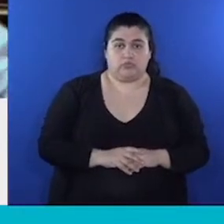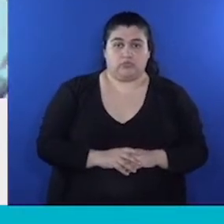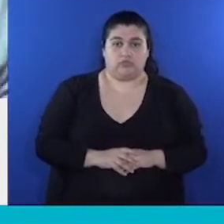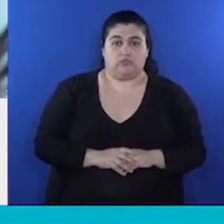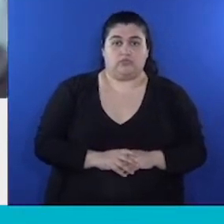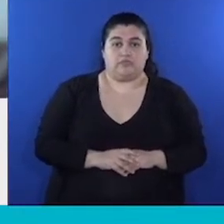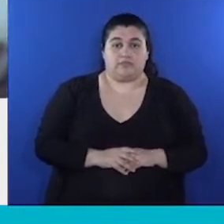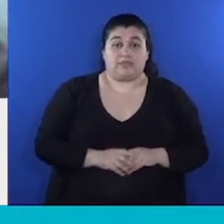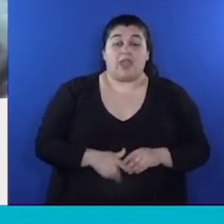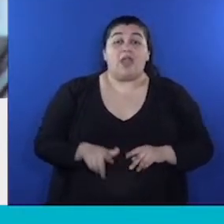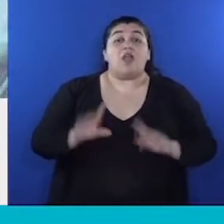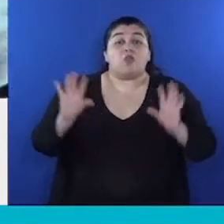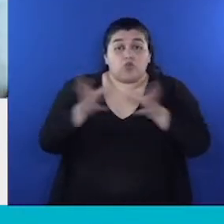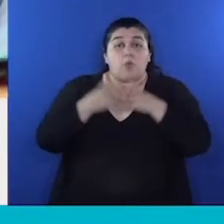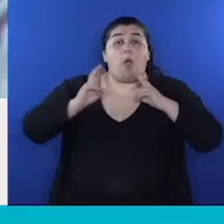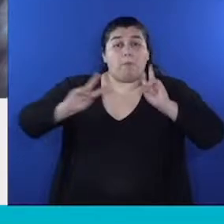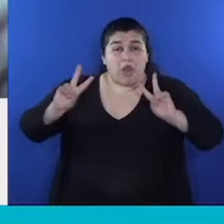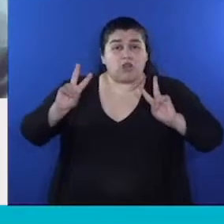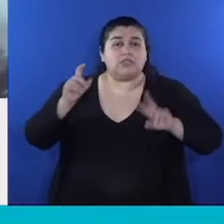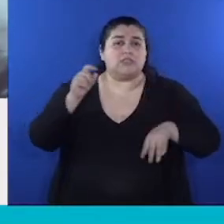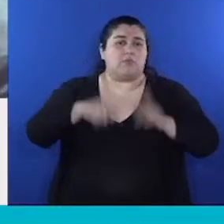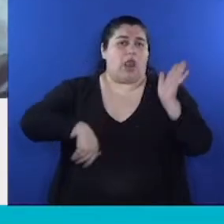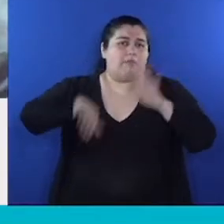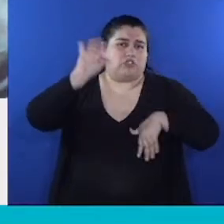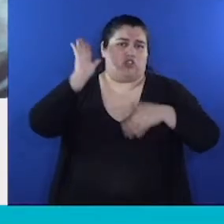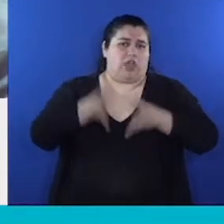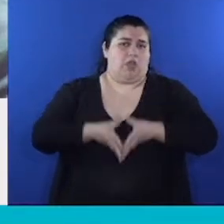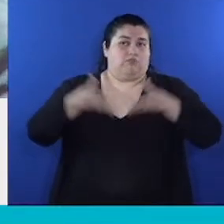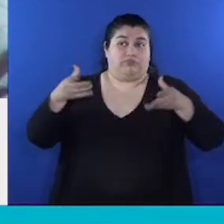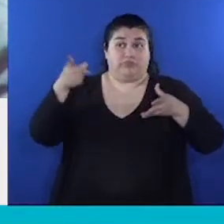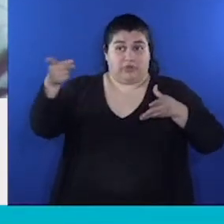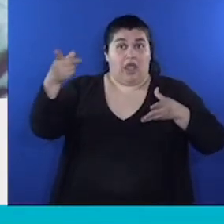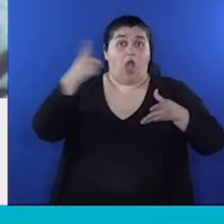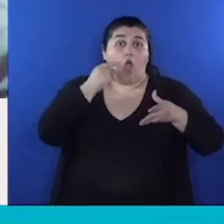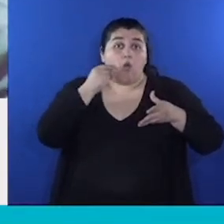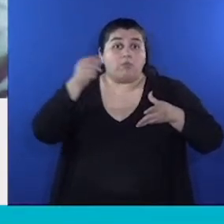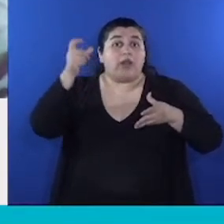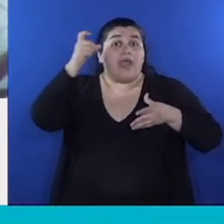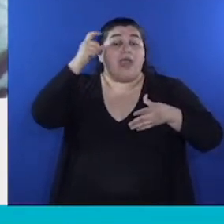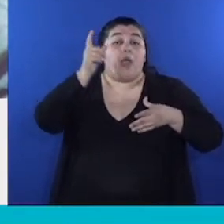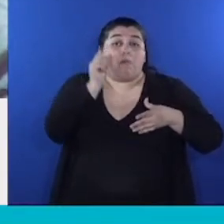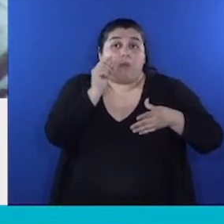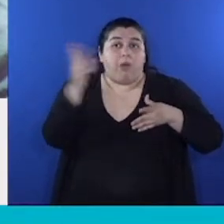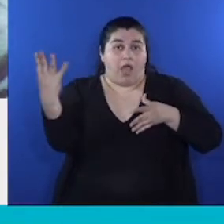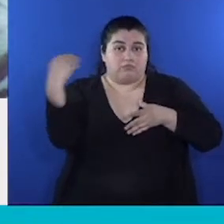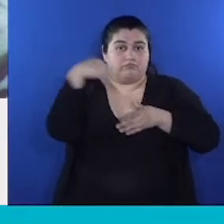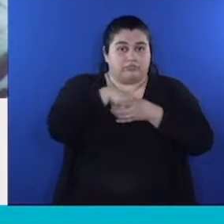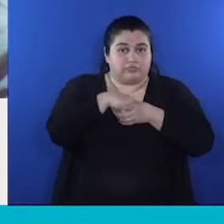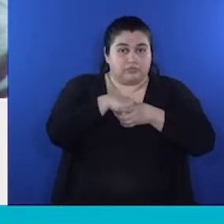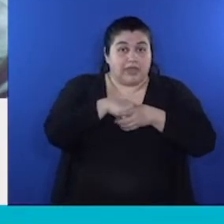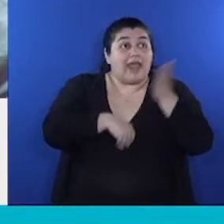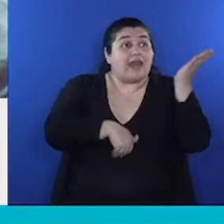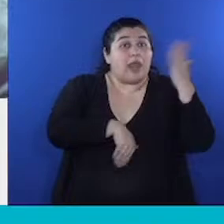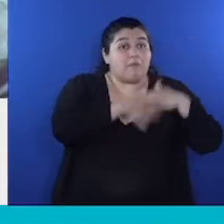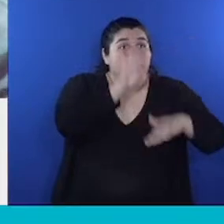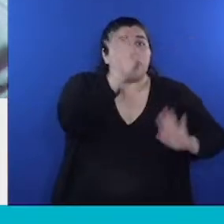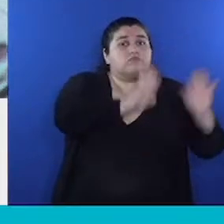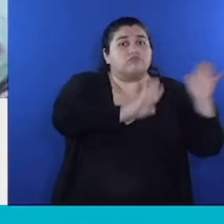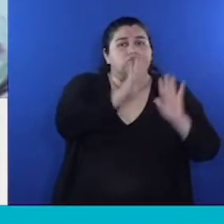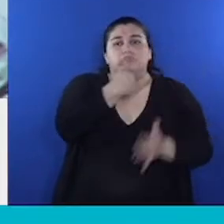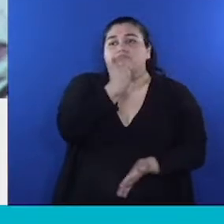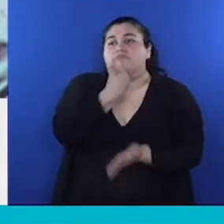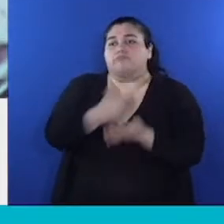El peronismo tenía mayoría, señor presidente, y él integraba ese bloque. Sin embargo, estuvieron los 2/3 para removerlo de la Cámara por inhabilidad